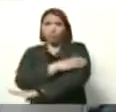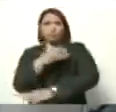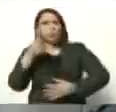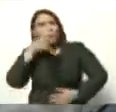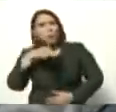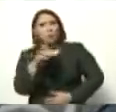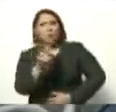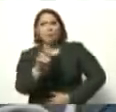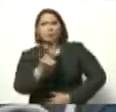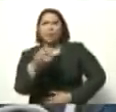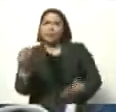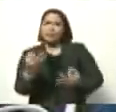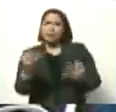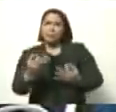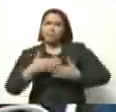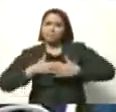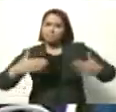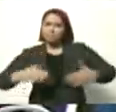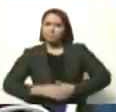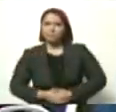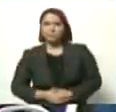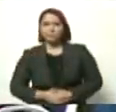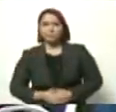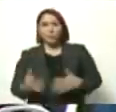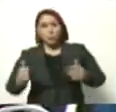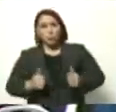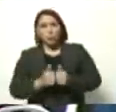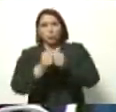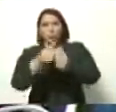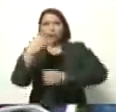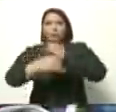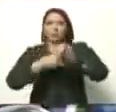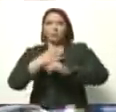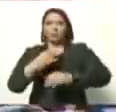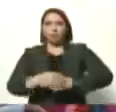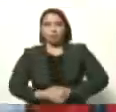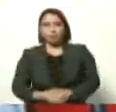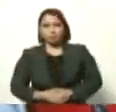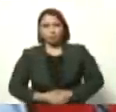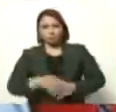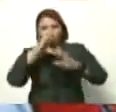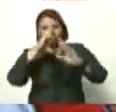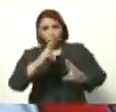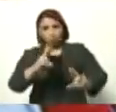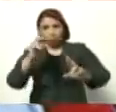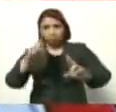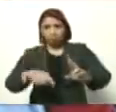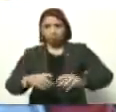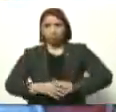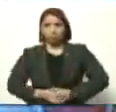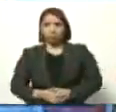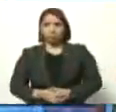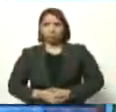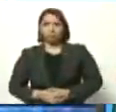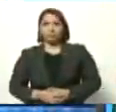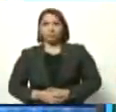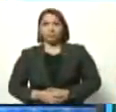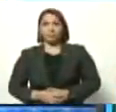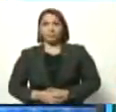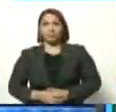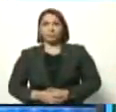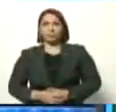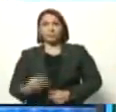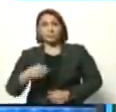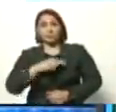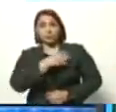fue y ha estado dispuesto al acompañamiento internacional, respetuoso, respetuoso de